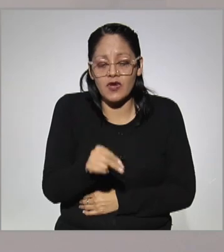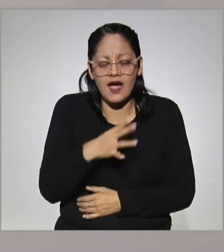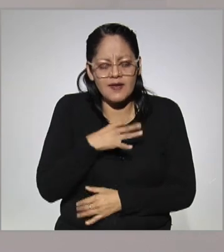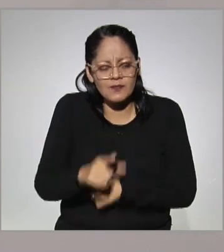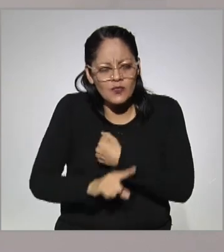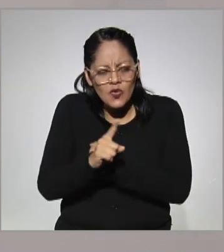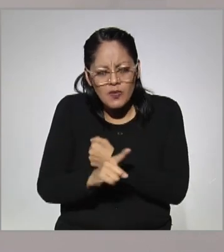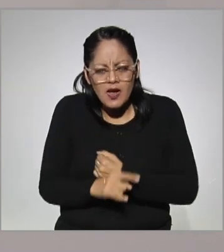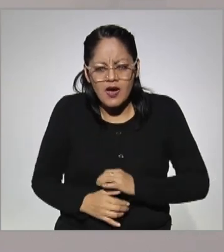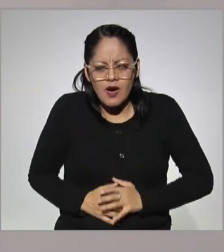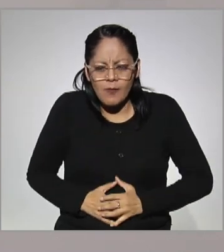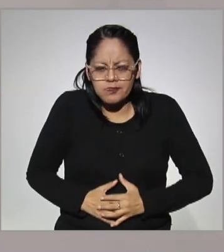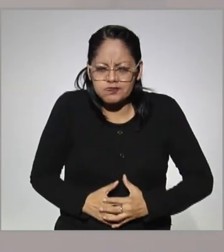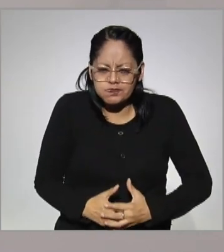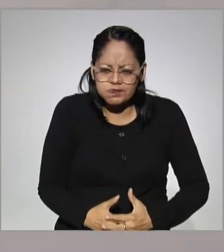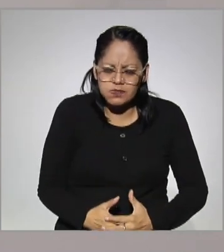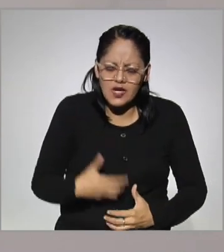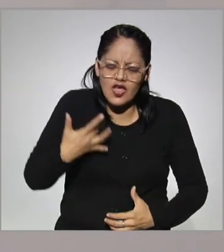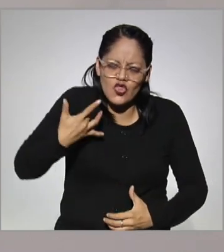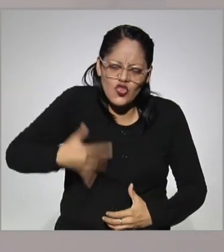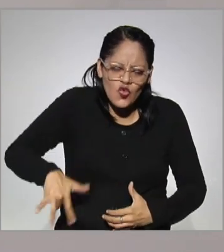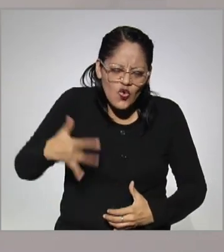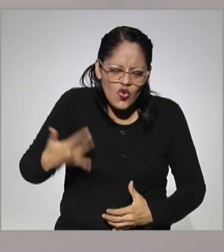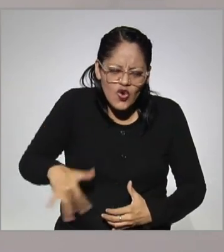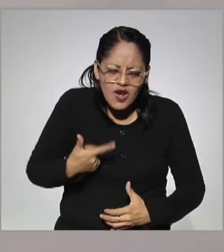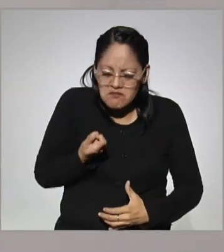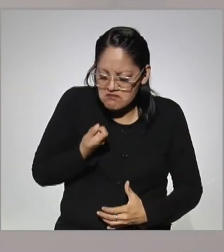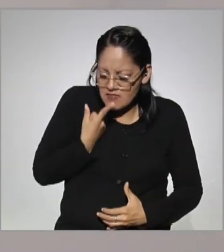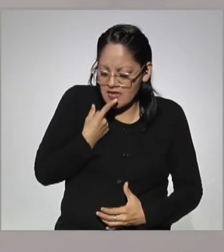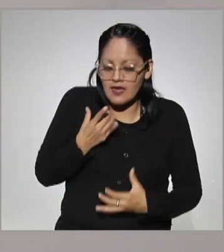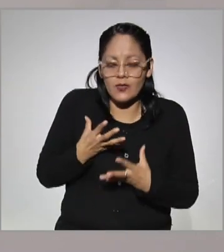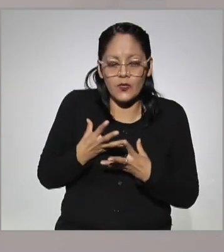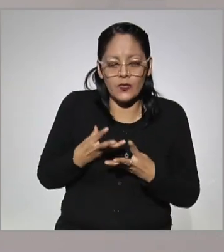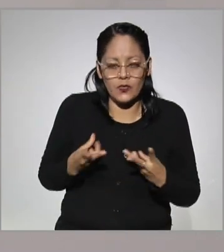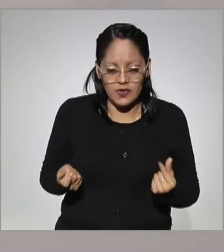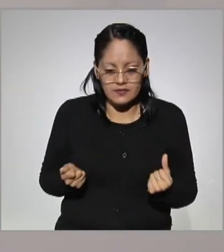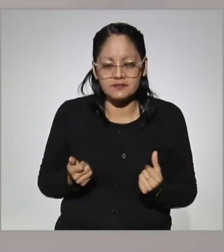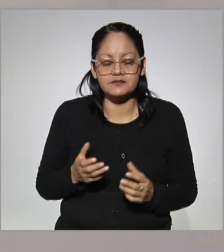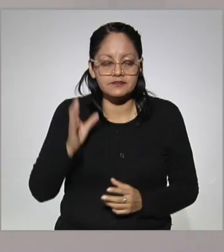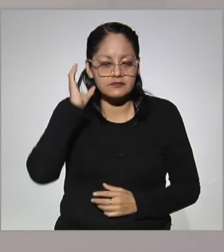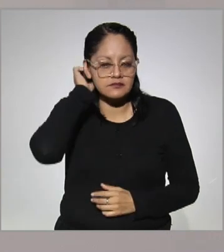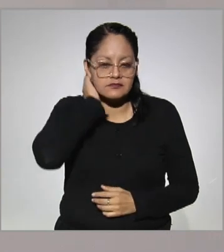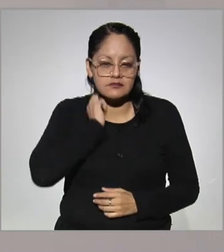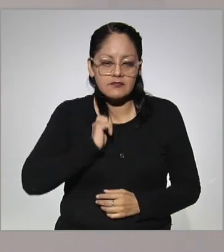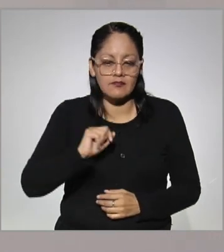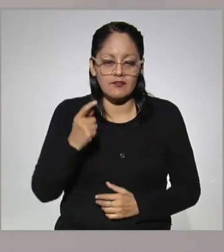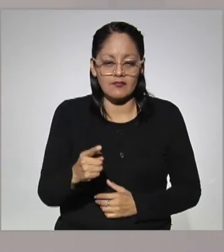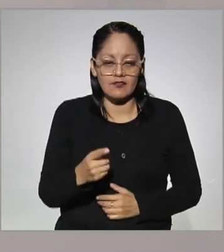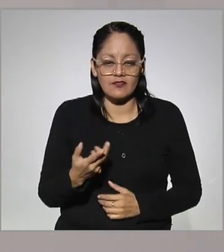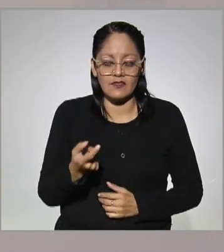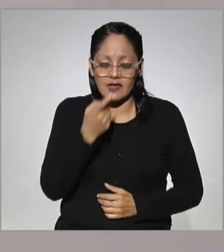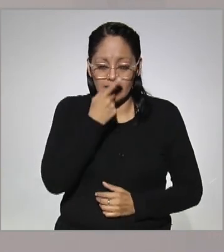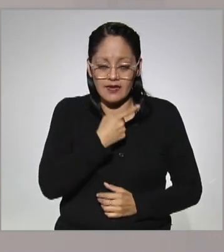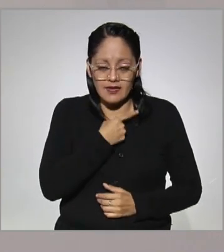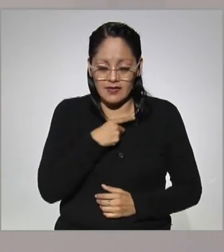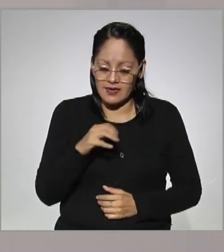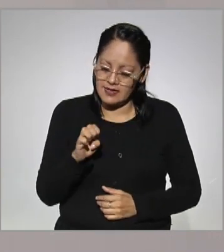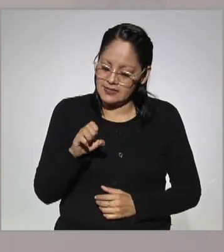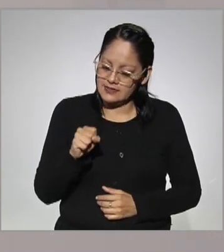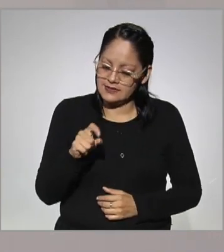mucha inflamación, un dolor que se pasa con la medicina. Se adelantó, nos dice que la